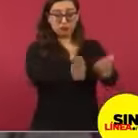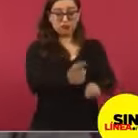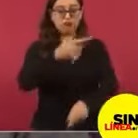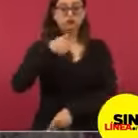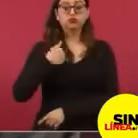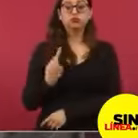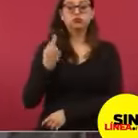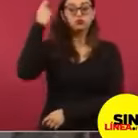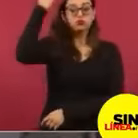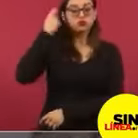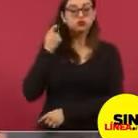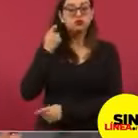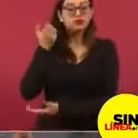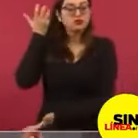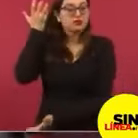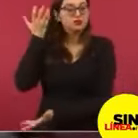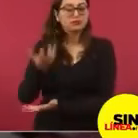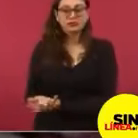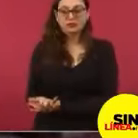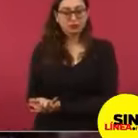Entonces, yo quiero